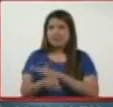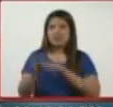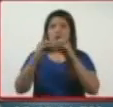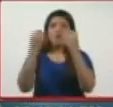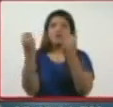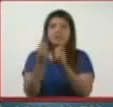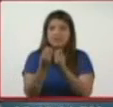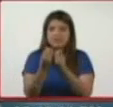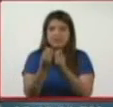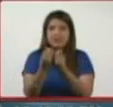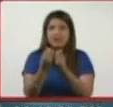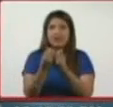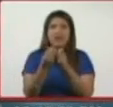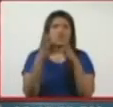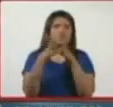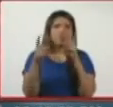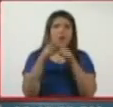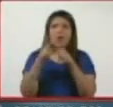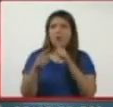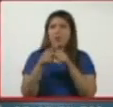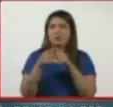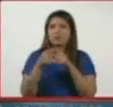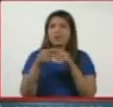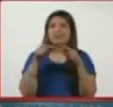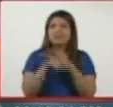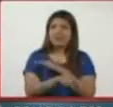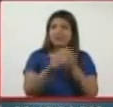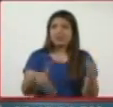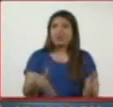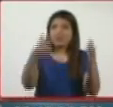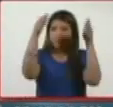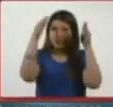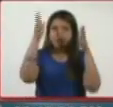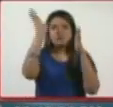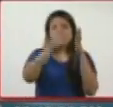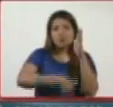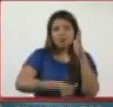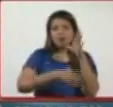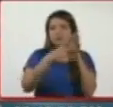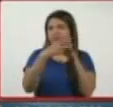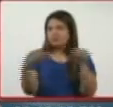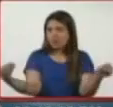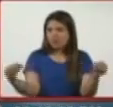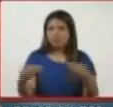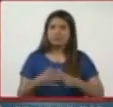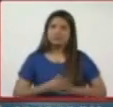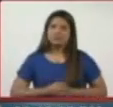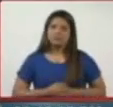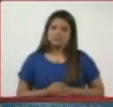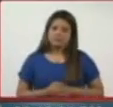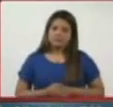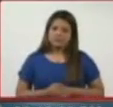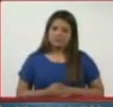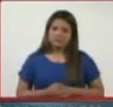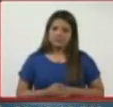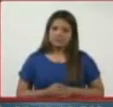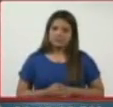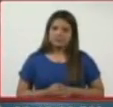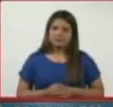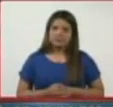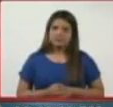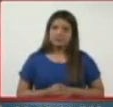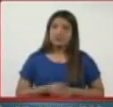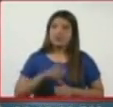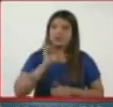y parte de los víveres que se encontraban en su interior fueron robados a plena luz del día. Inclusive